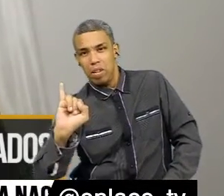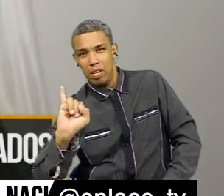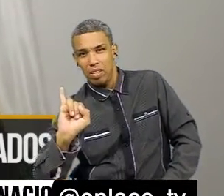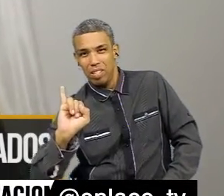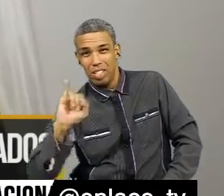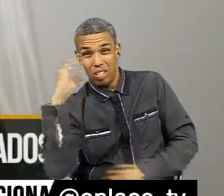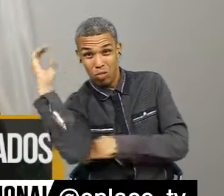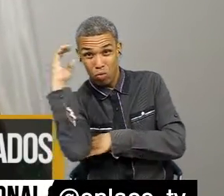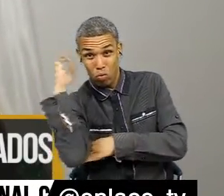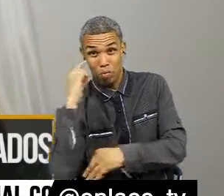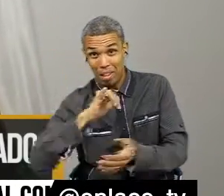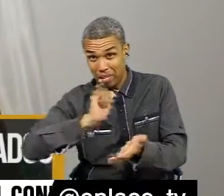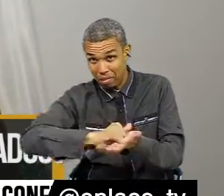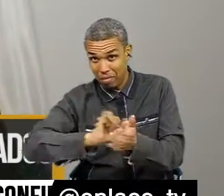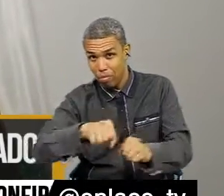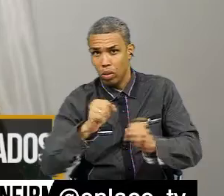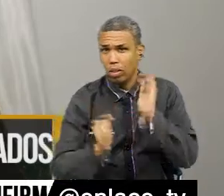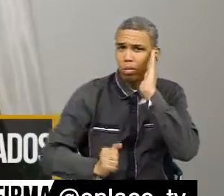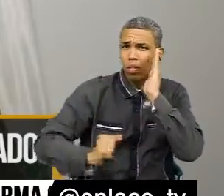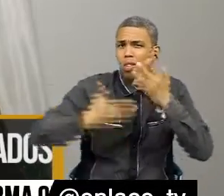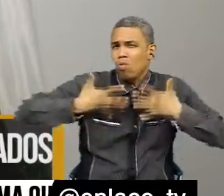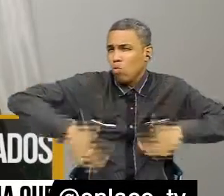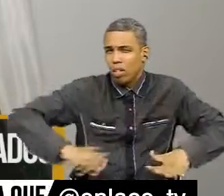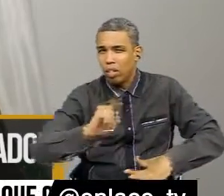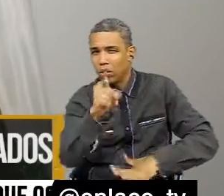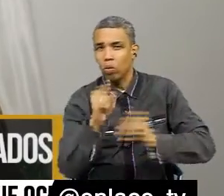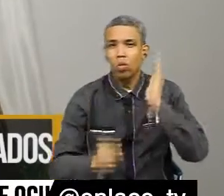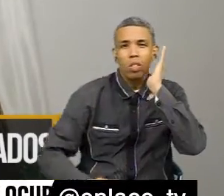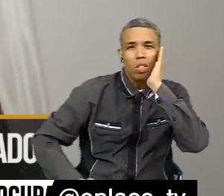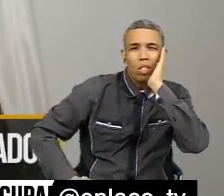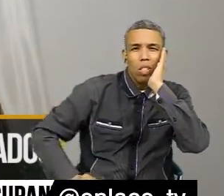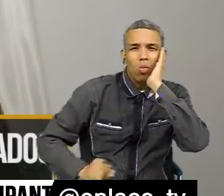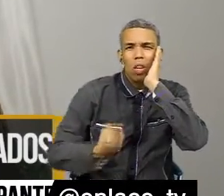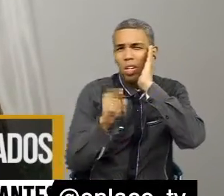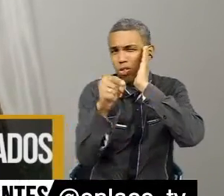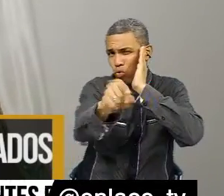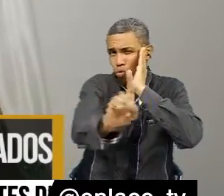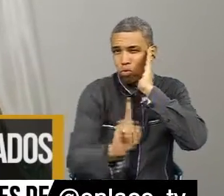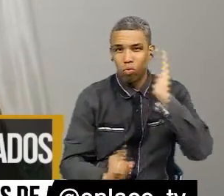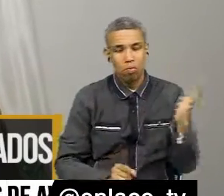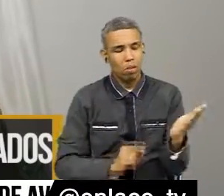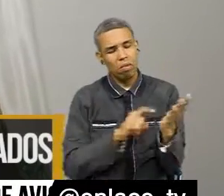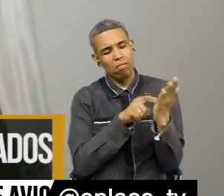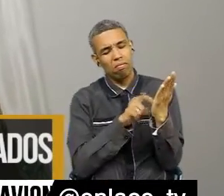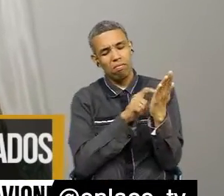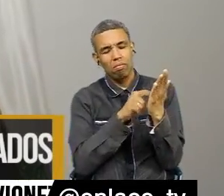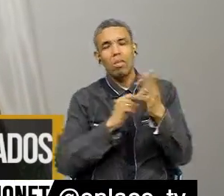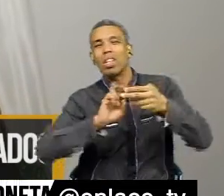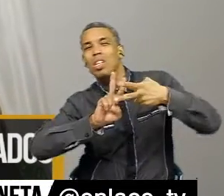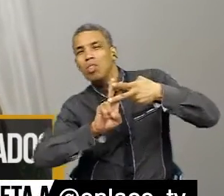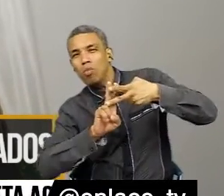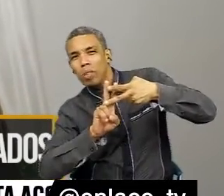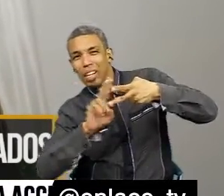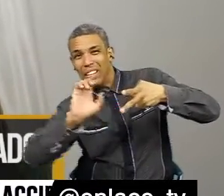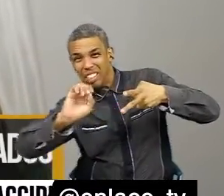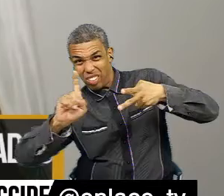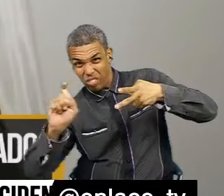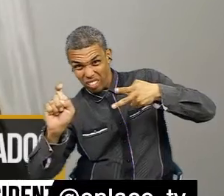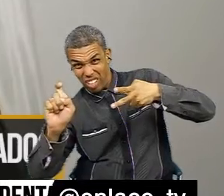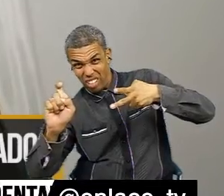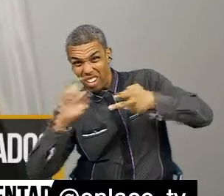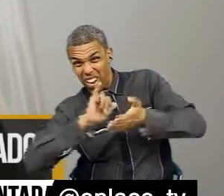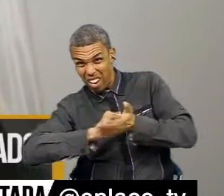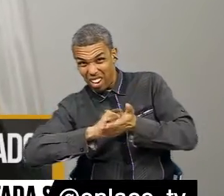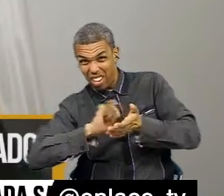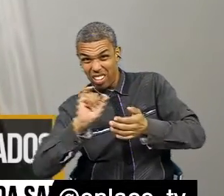posee cada dispositivo celular, dar la certeza que no nos encontramos frente a un equipo posiblemente hurtado. Especialmente en